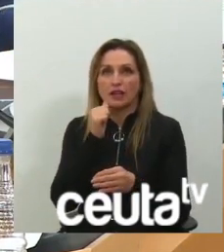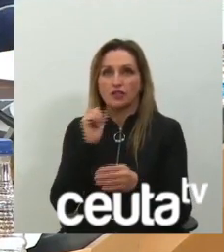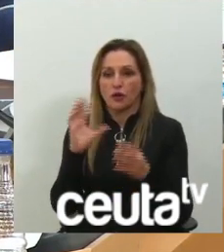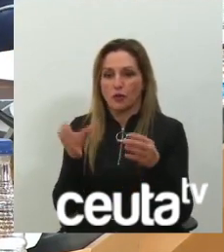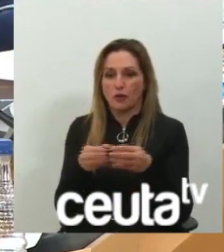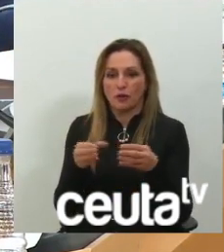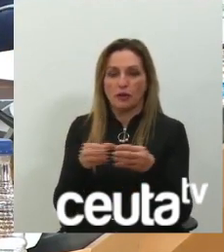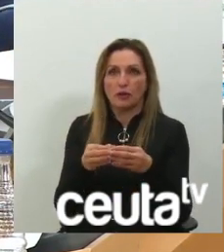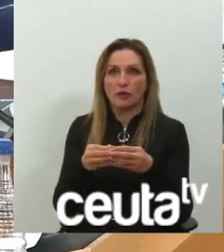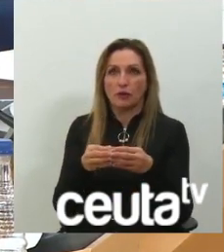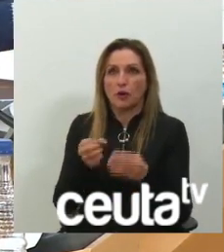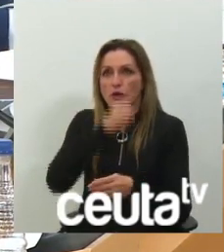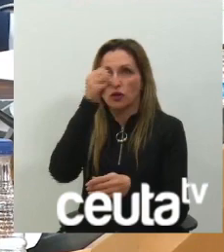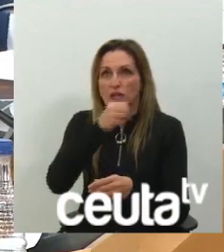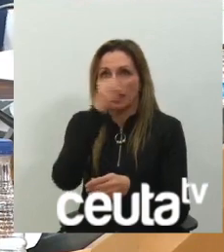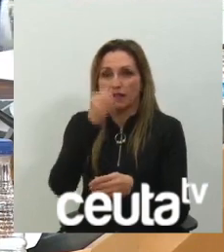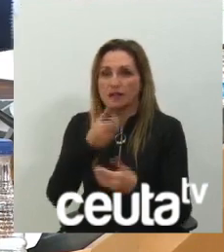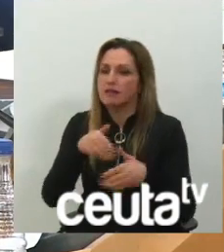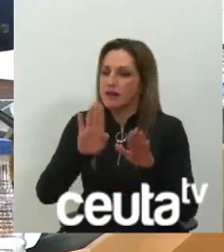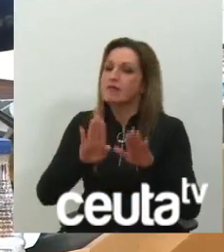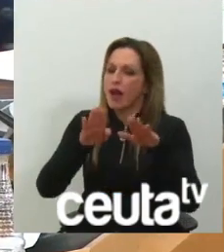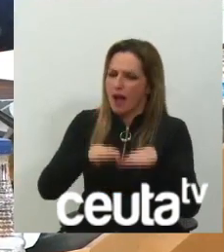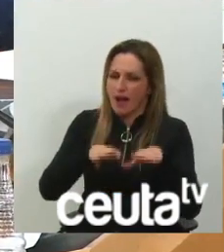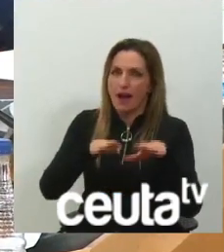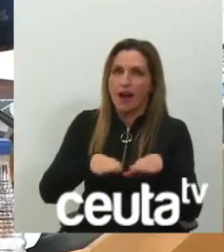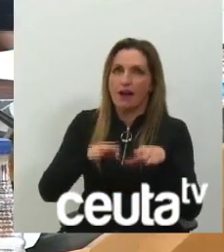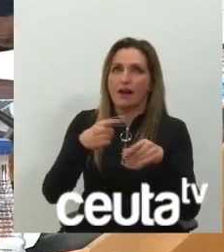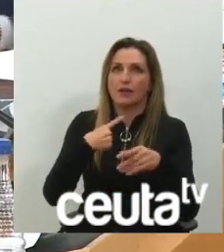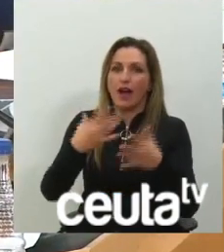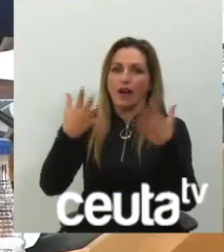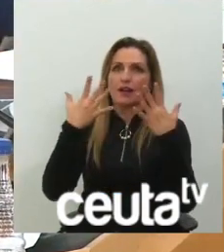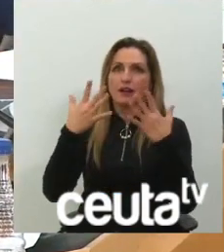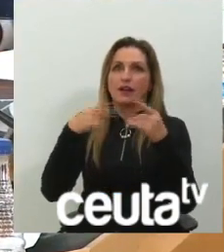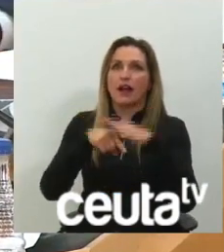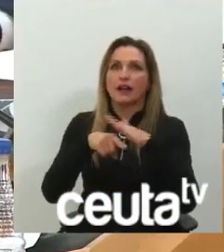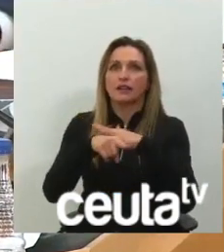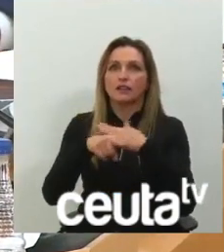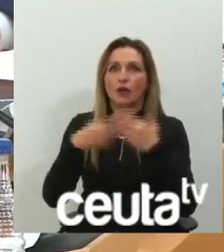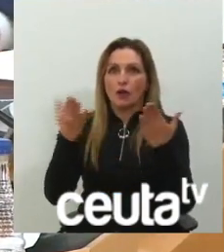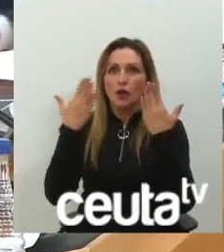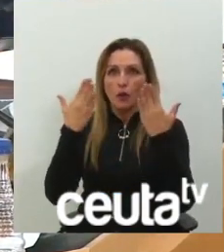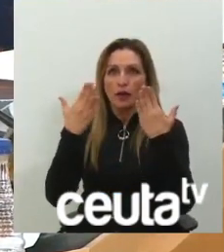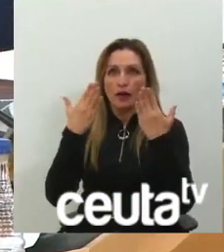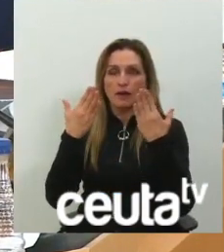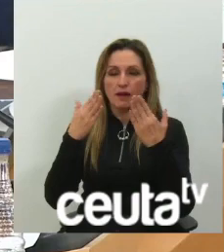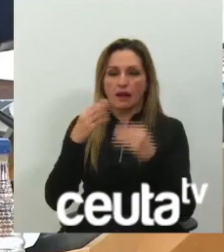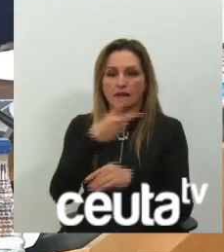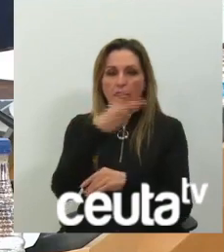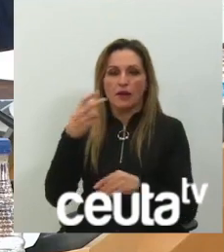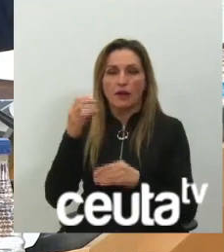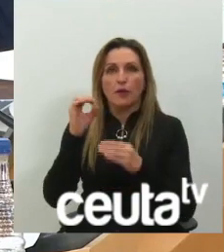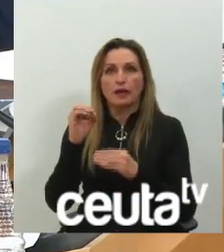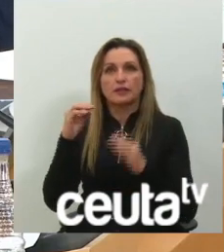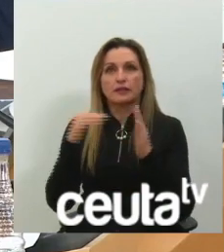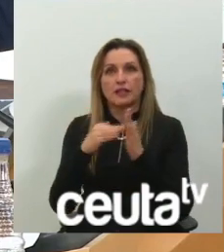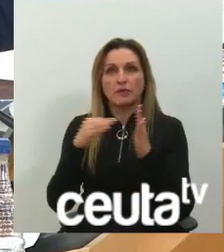señor vivas también que alaba a esa gestión tan honorable que hizo juan vivas cuando nos invadieron 20 mil marroquíes y